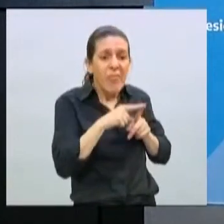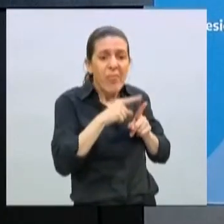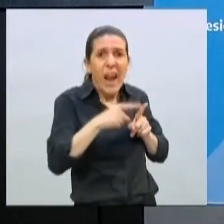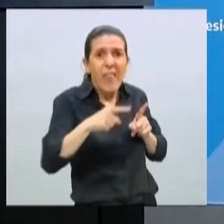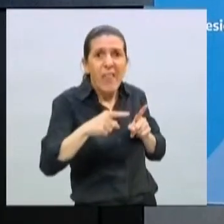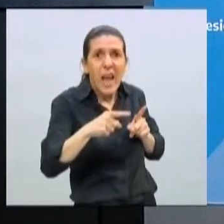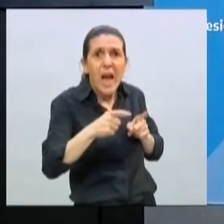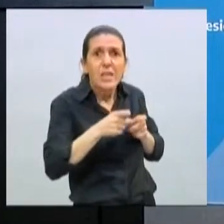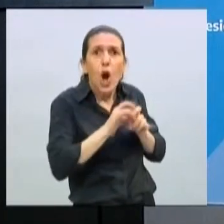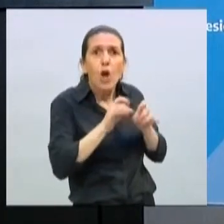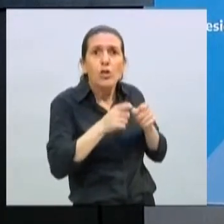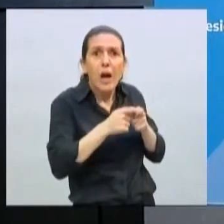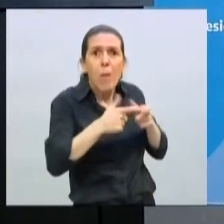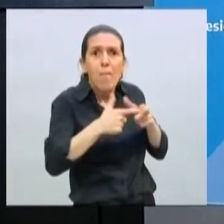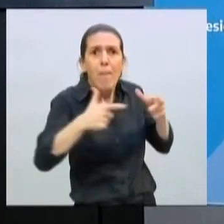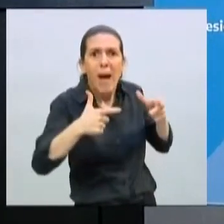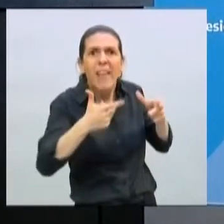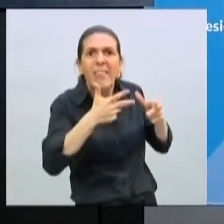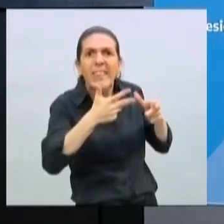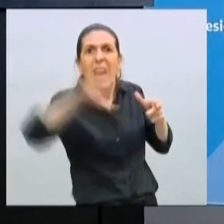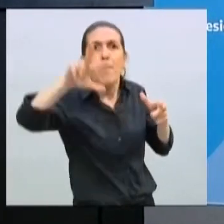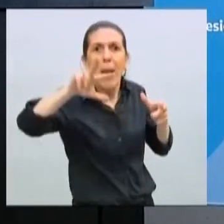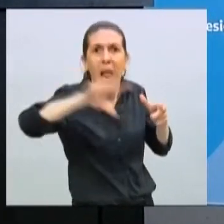casos en la ciudad de Buenos Aires.